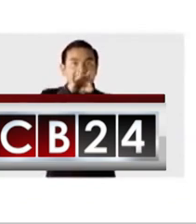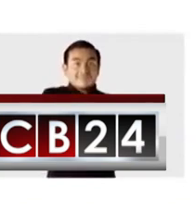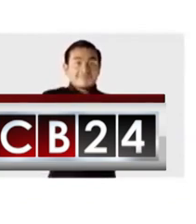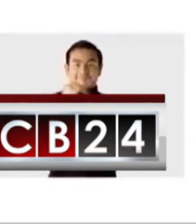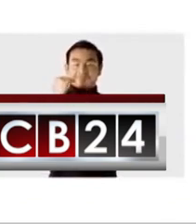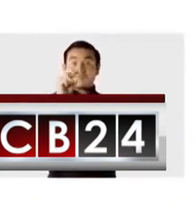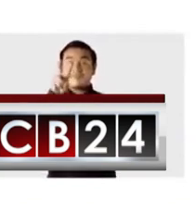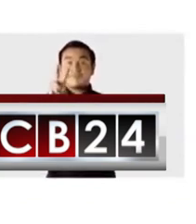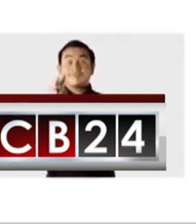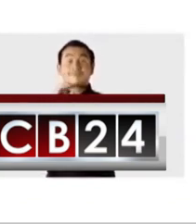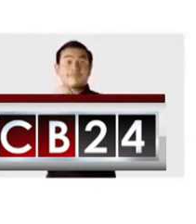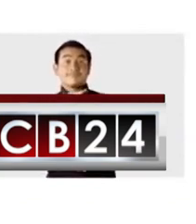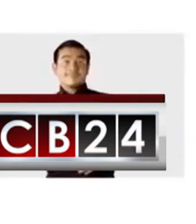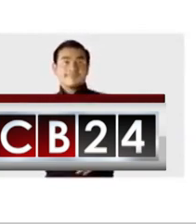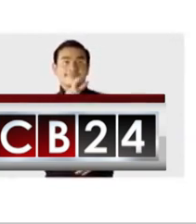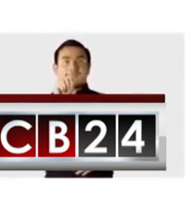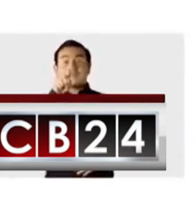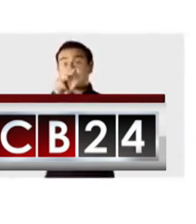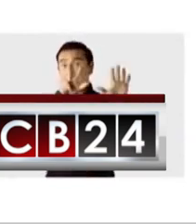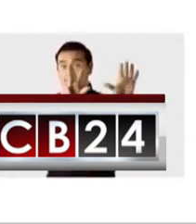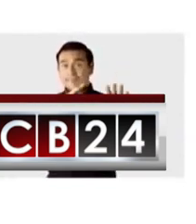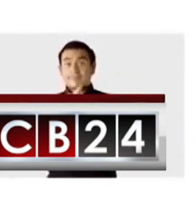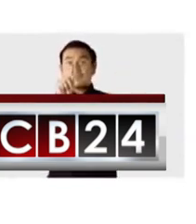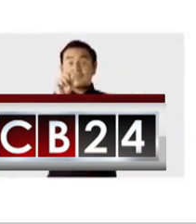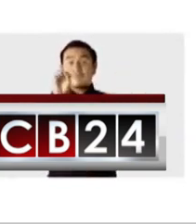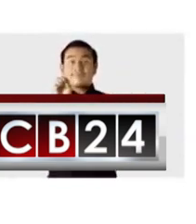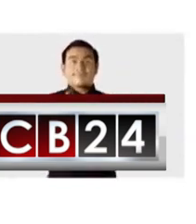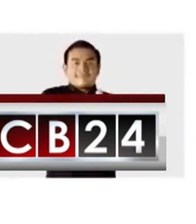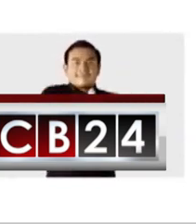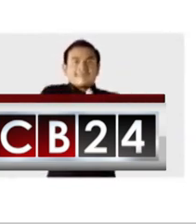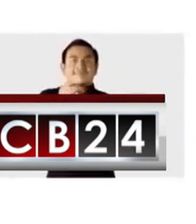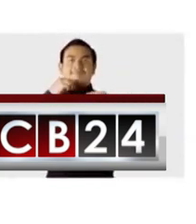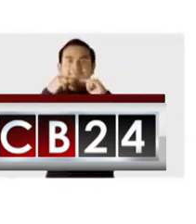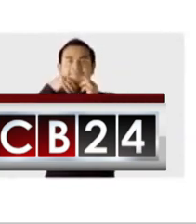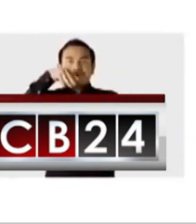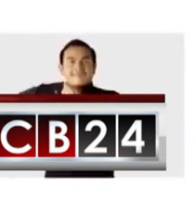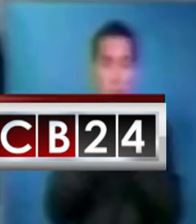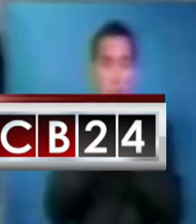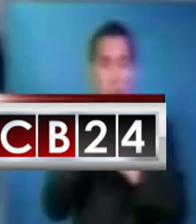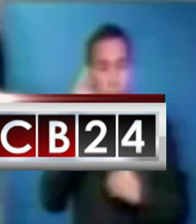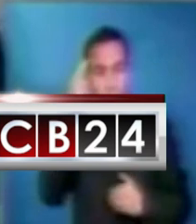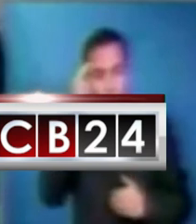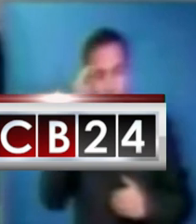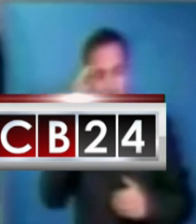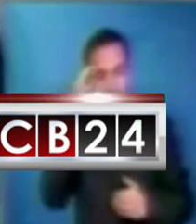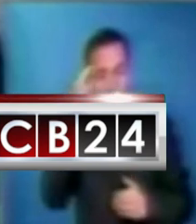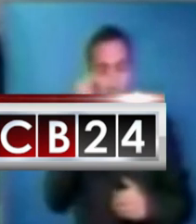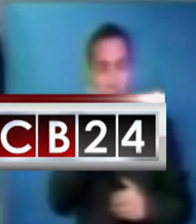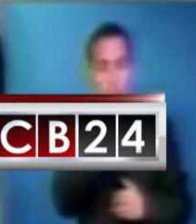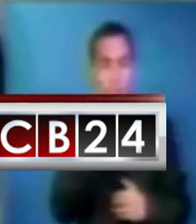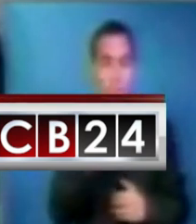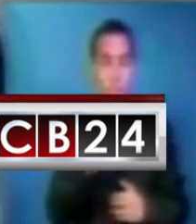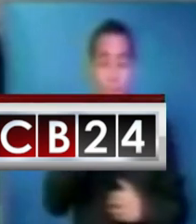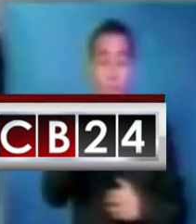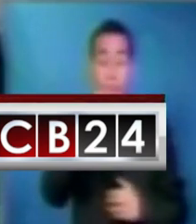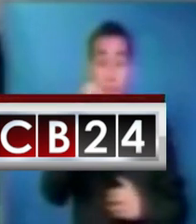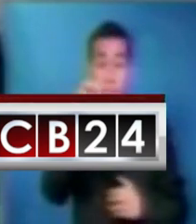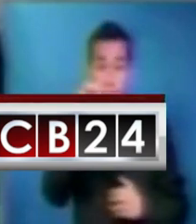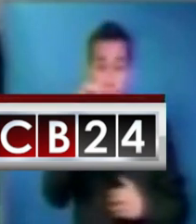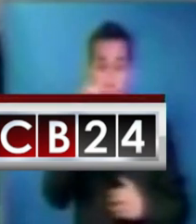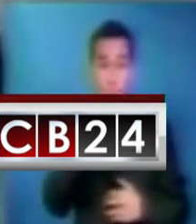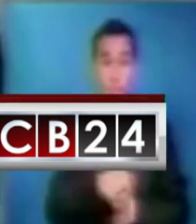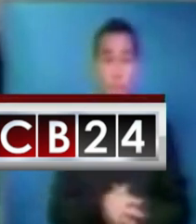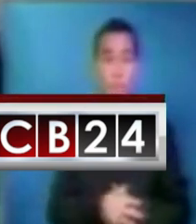el magistrado explicó que en los próximos días el tribunal electoral salvadoreño convocará a los partidos políticos para firmar un pacto para de la no-violencia